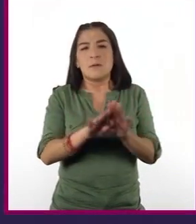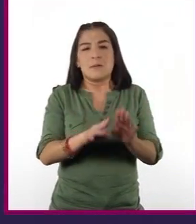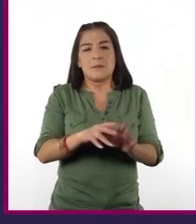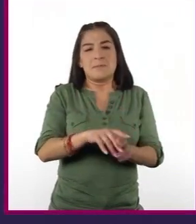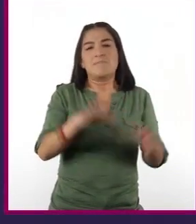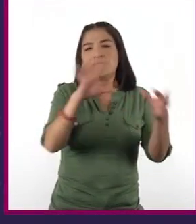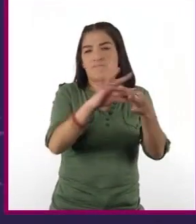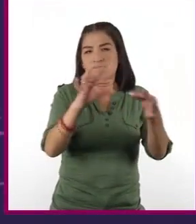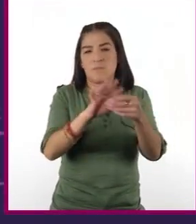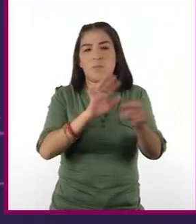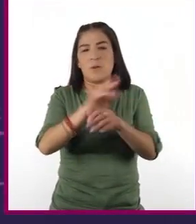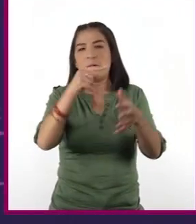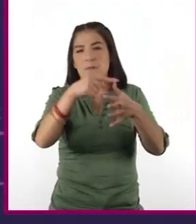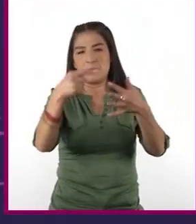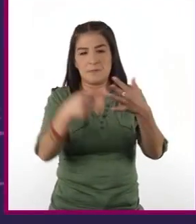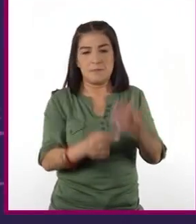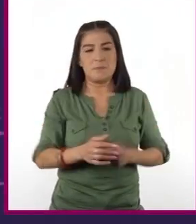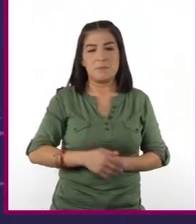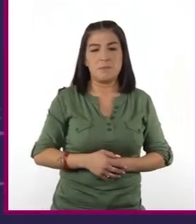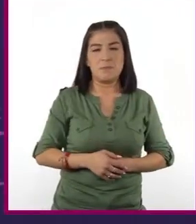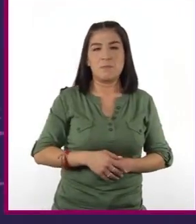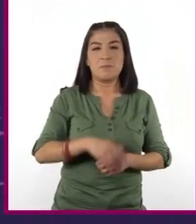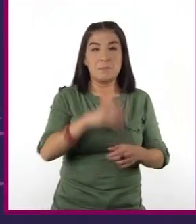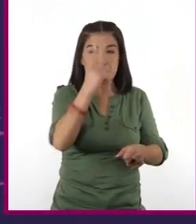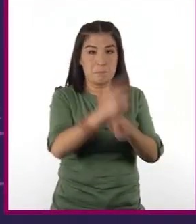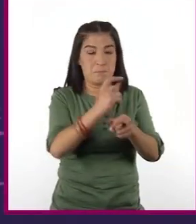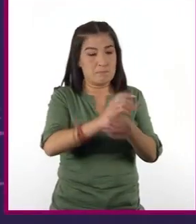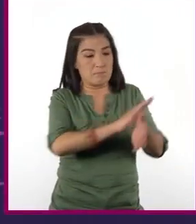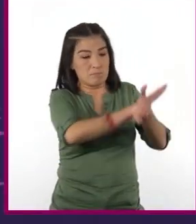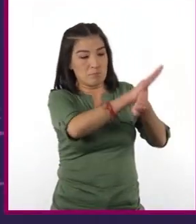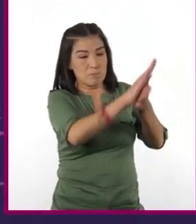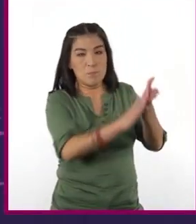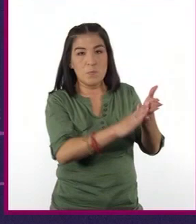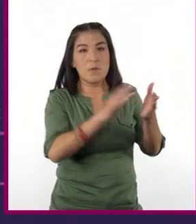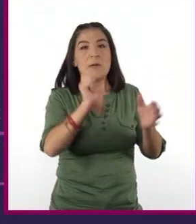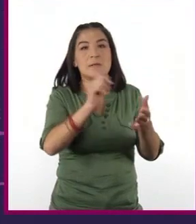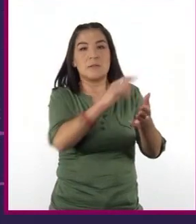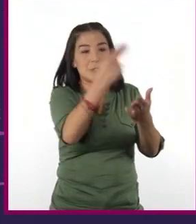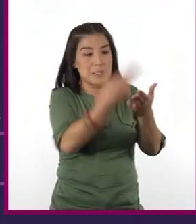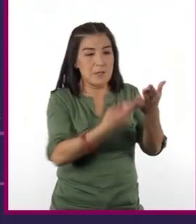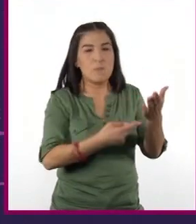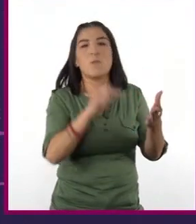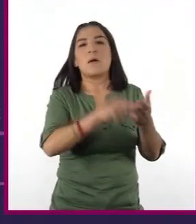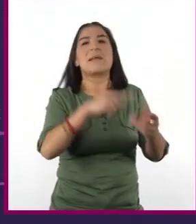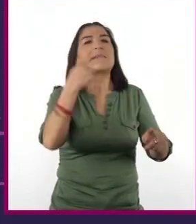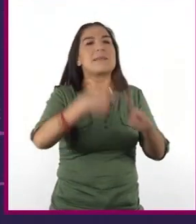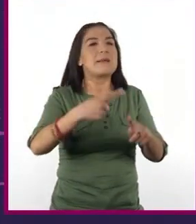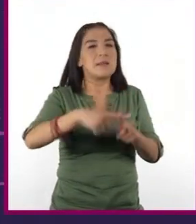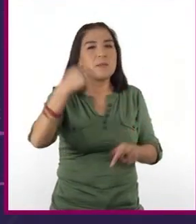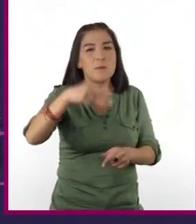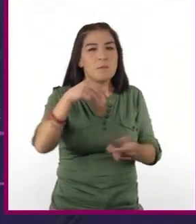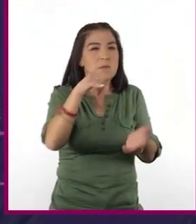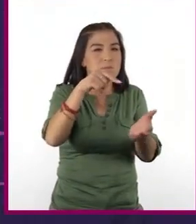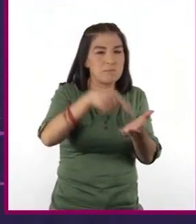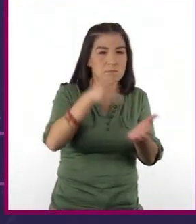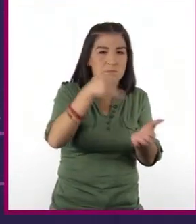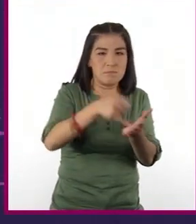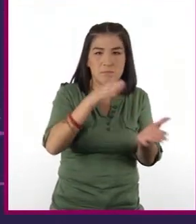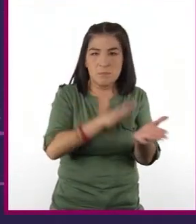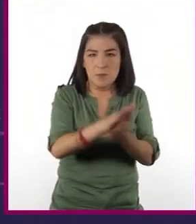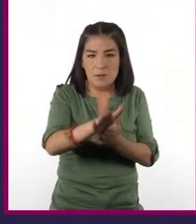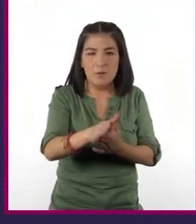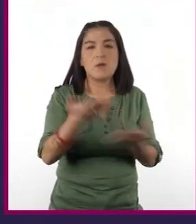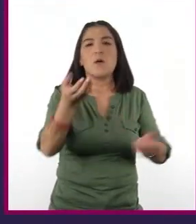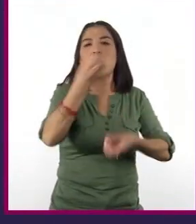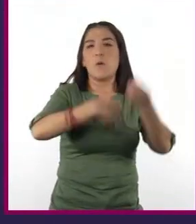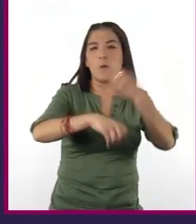siguientes partes. Portada. En la portada de una antología debe aparecer el nombre de quien edita o compila la obra.